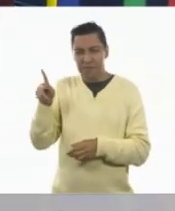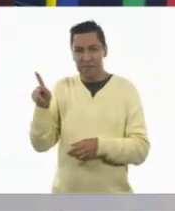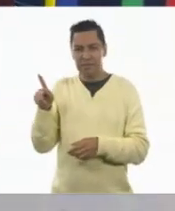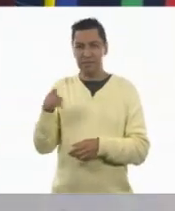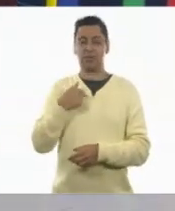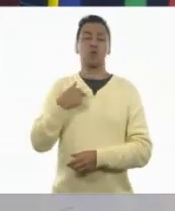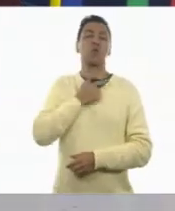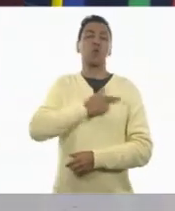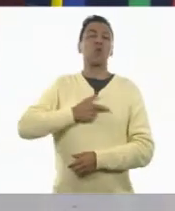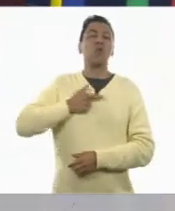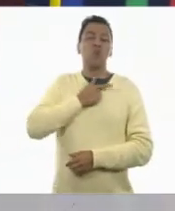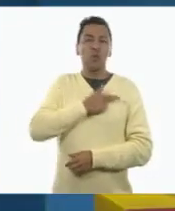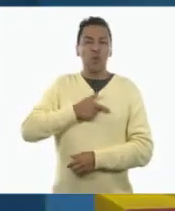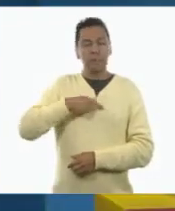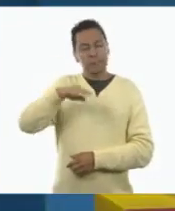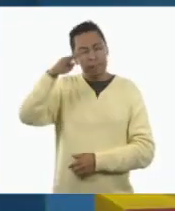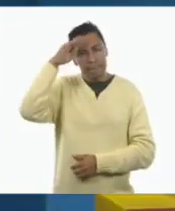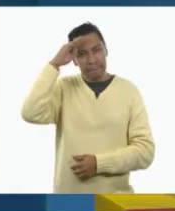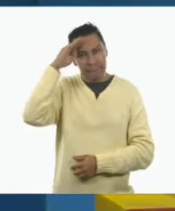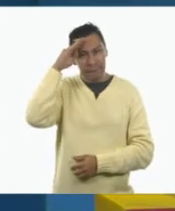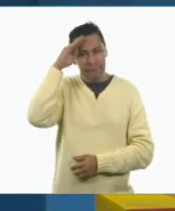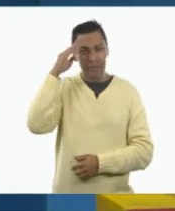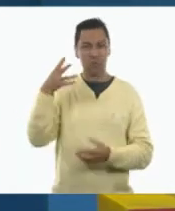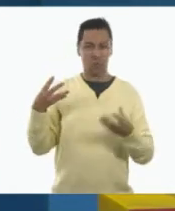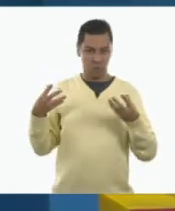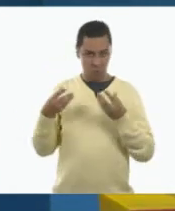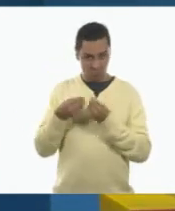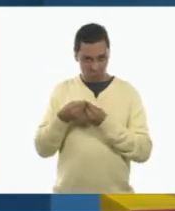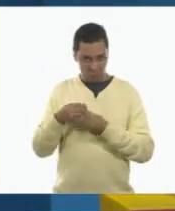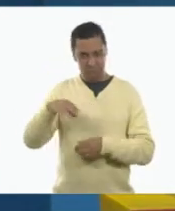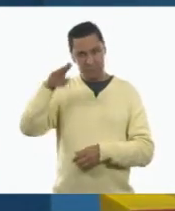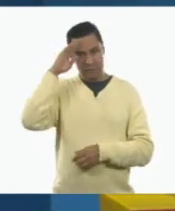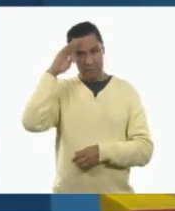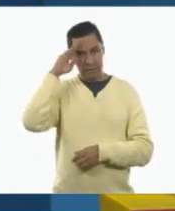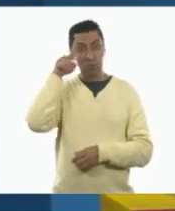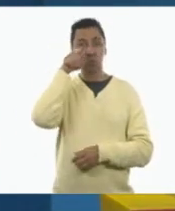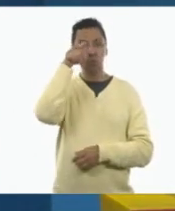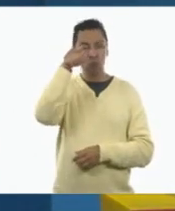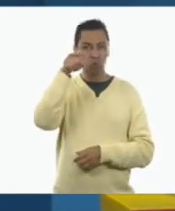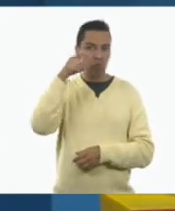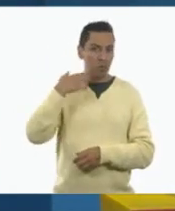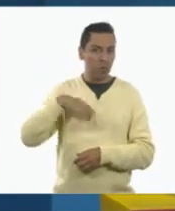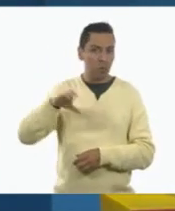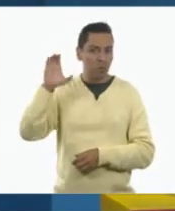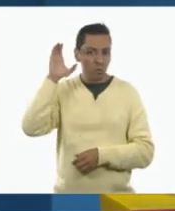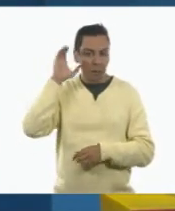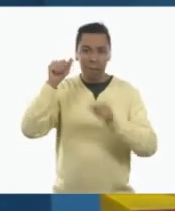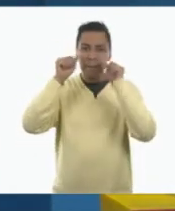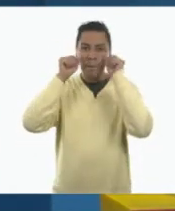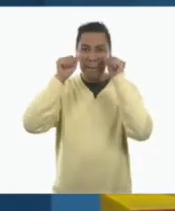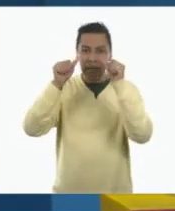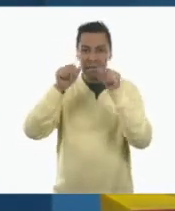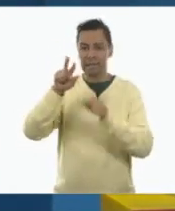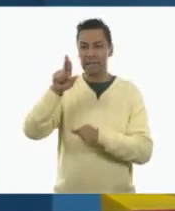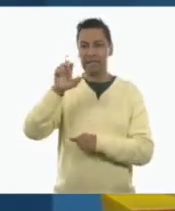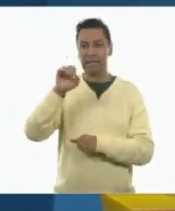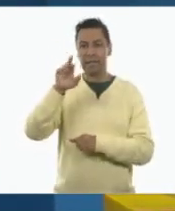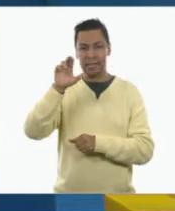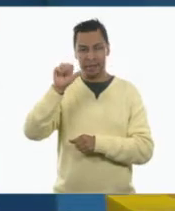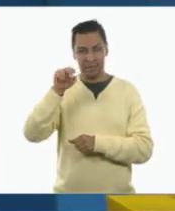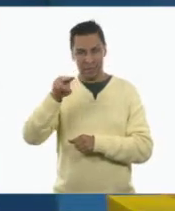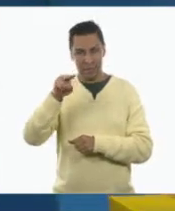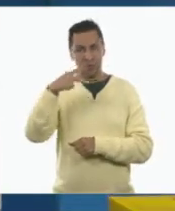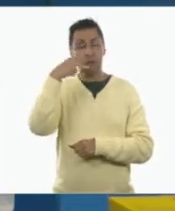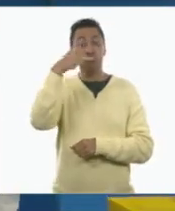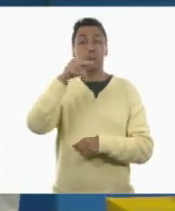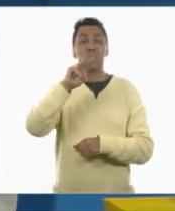que nosotros pensáramos en algún refrán que hayan escuchado en su casa. Algo que digan sus mamás o sus